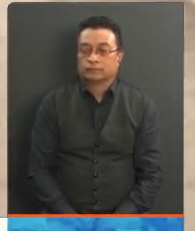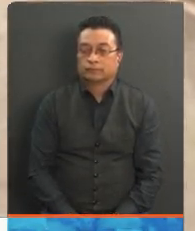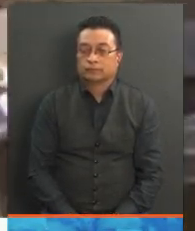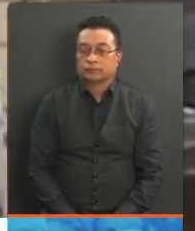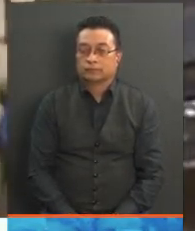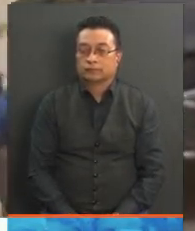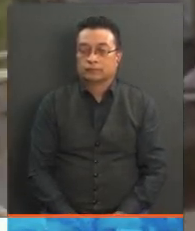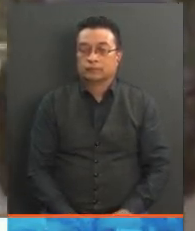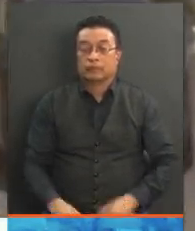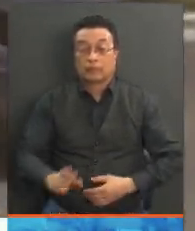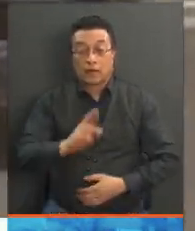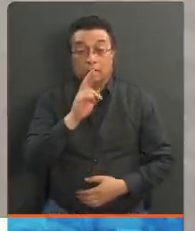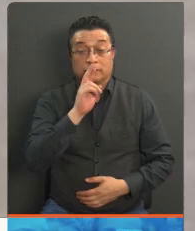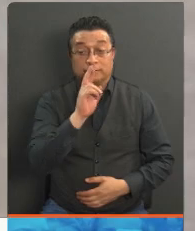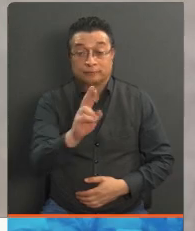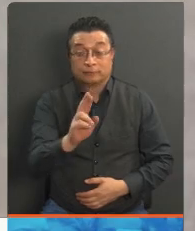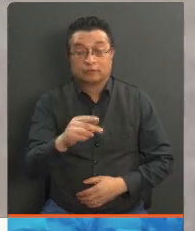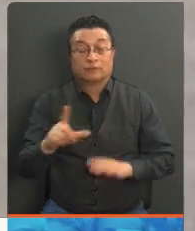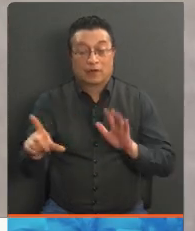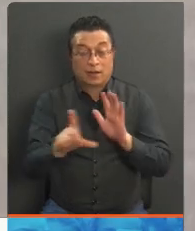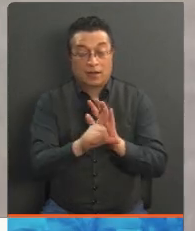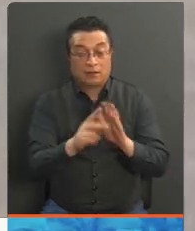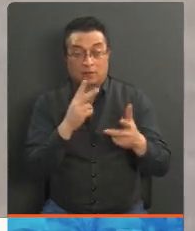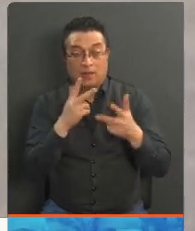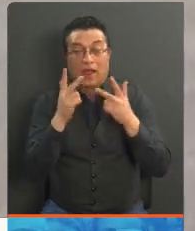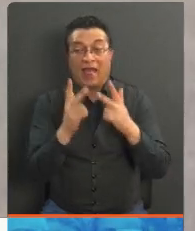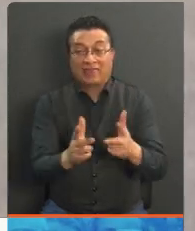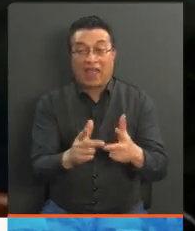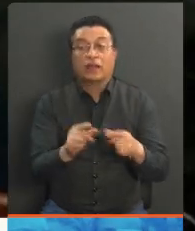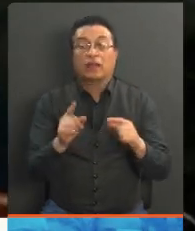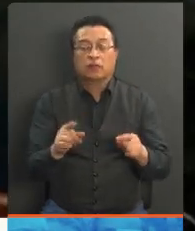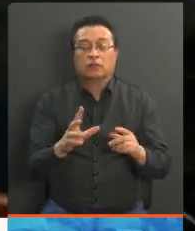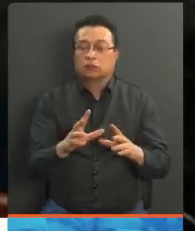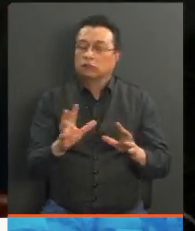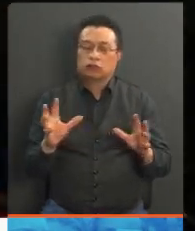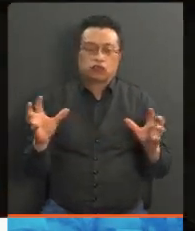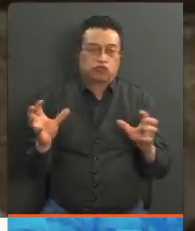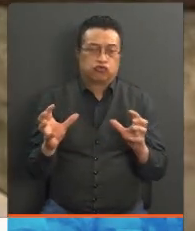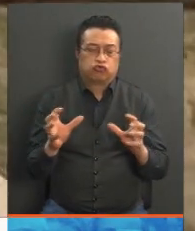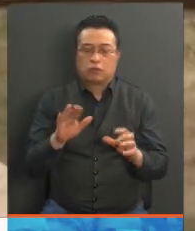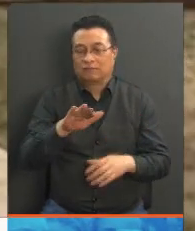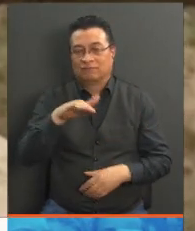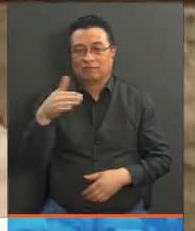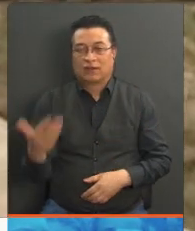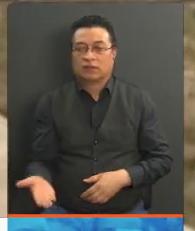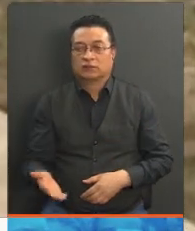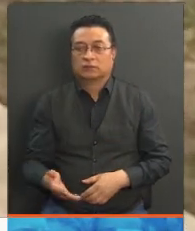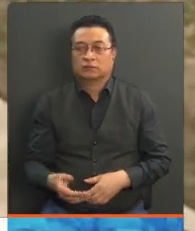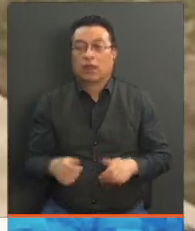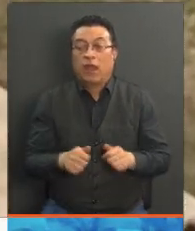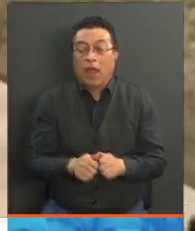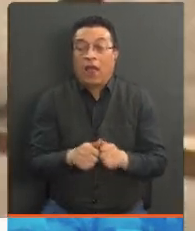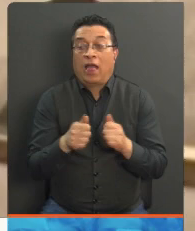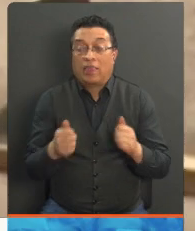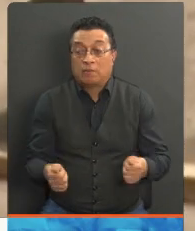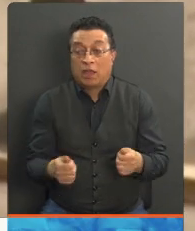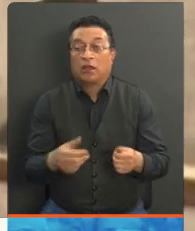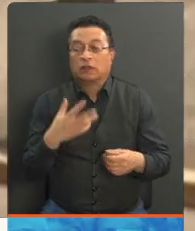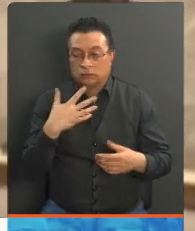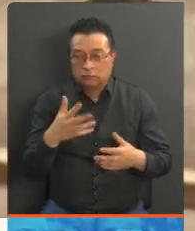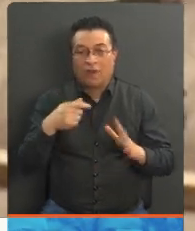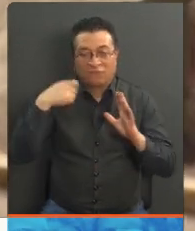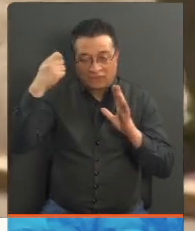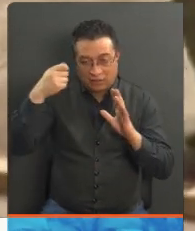La respuesta a la aplicación de la ley al ataque en la primaria Roe fue un rotundo fracaso. Además, se revelaron parte de los videos